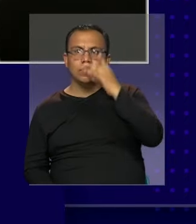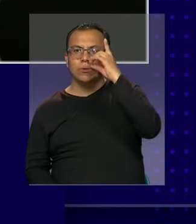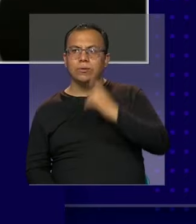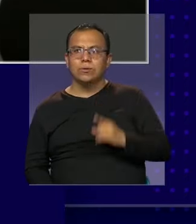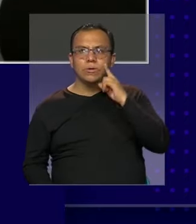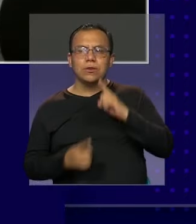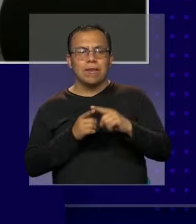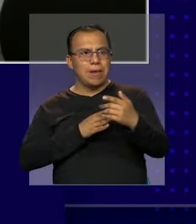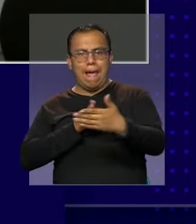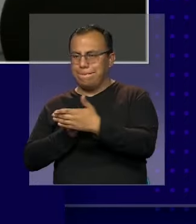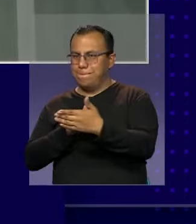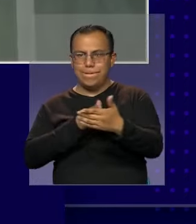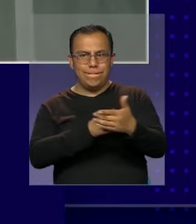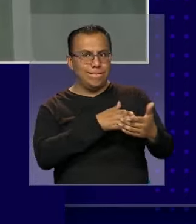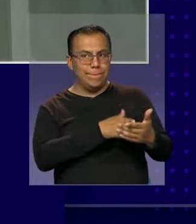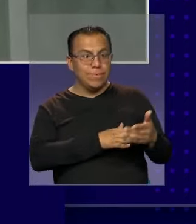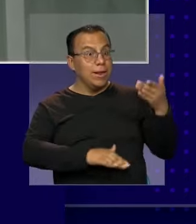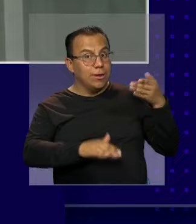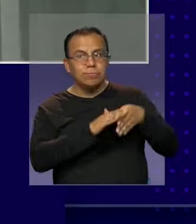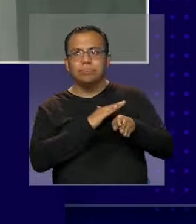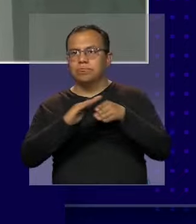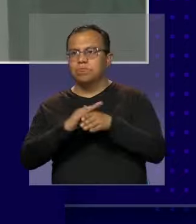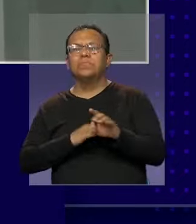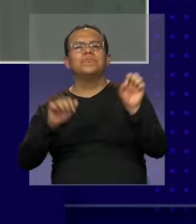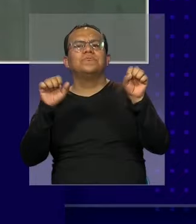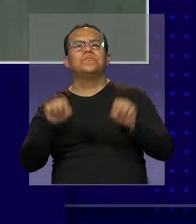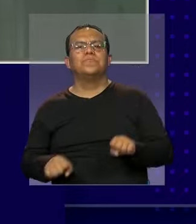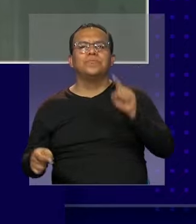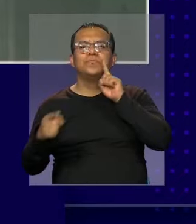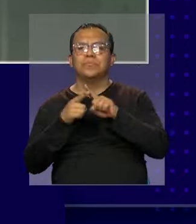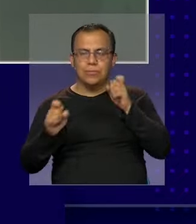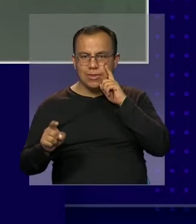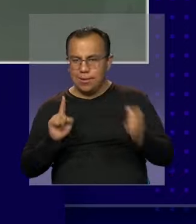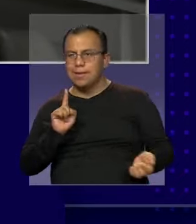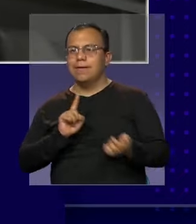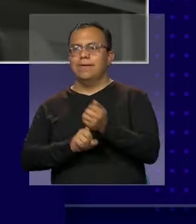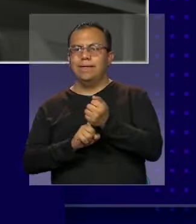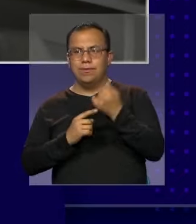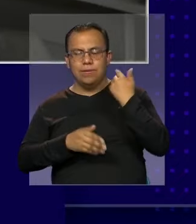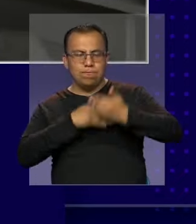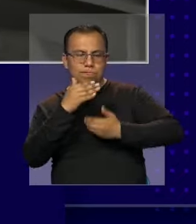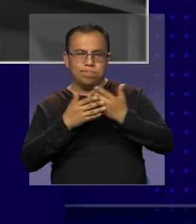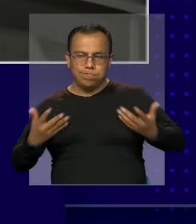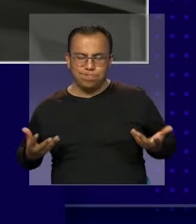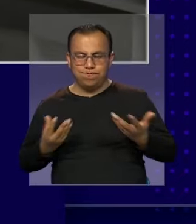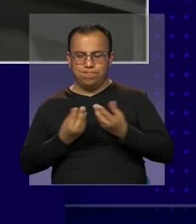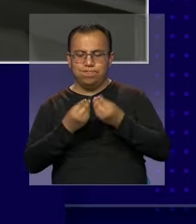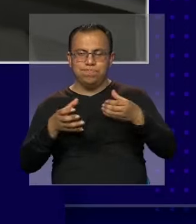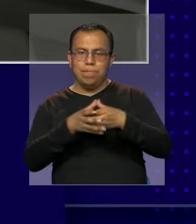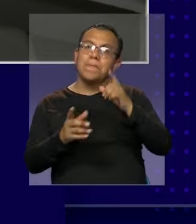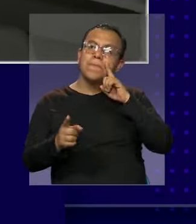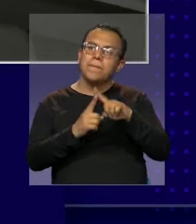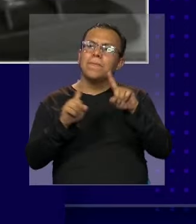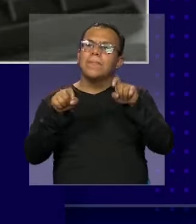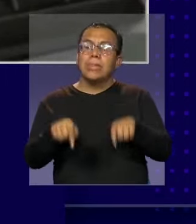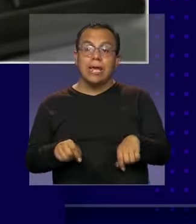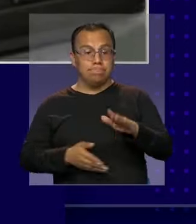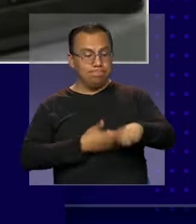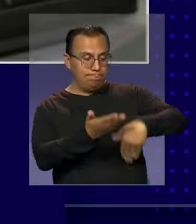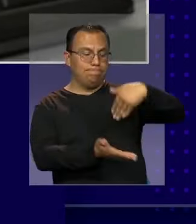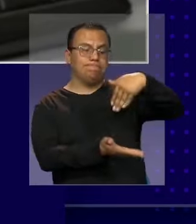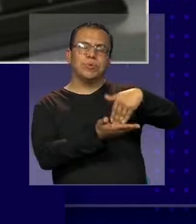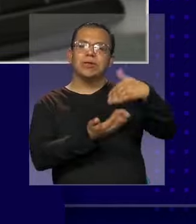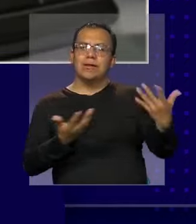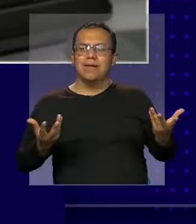a las barreras que también hay para acceder y poder de alguna manera lograr incorporarse en y posicionarse en